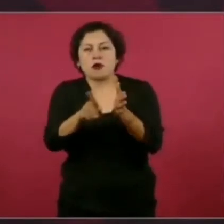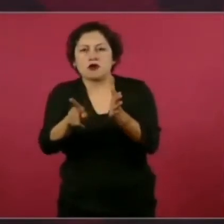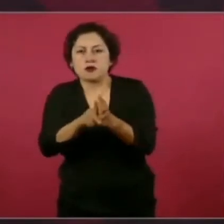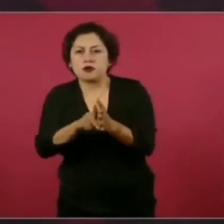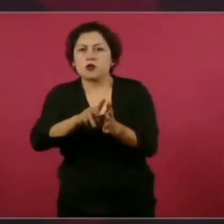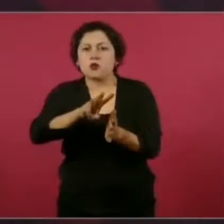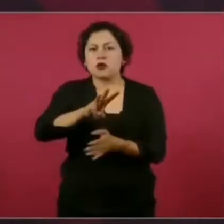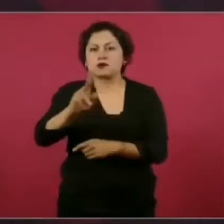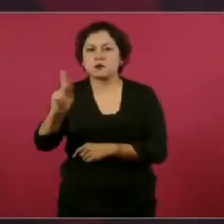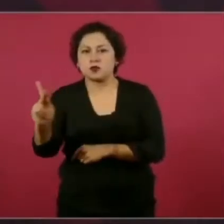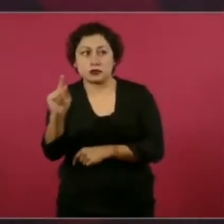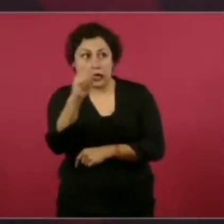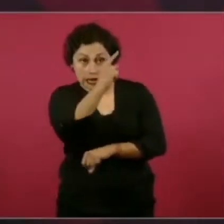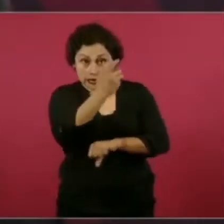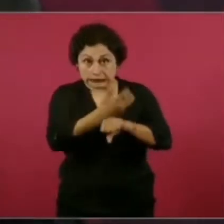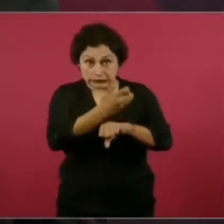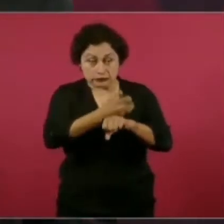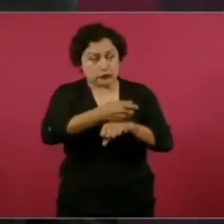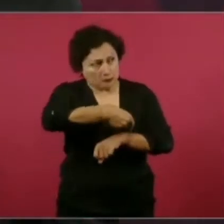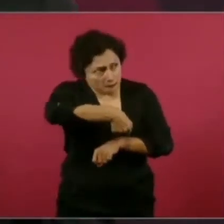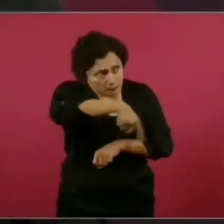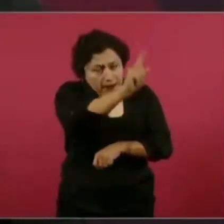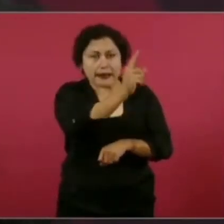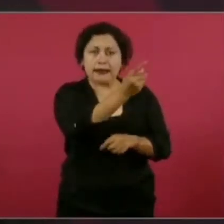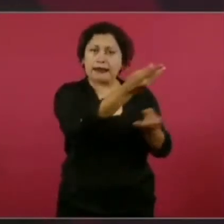y para que no falle,